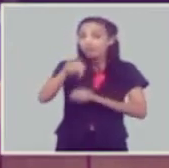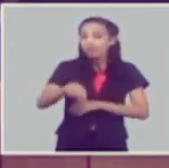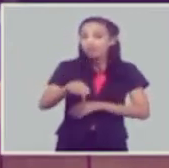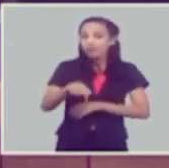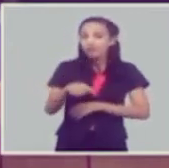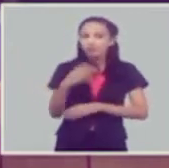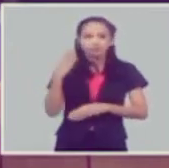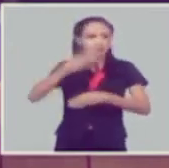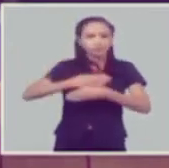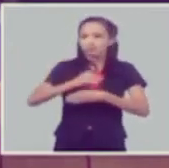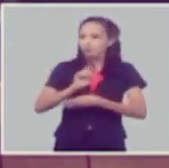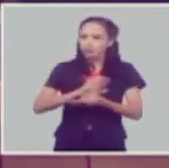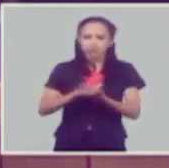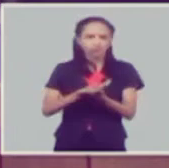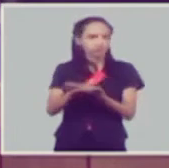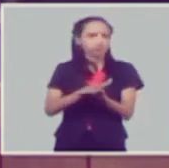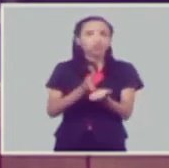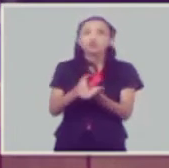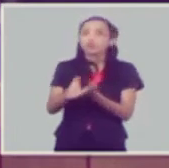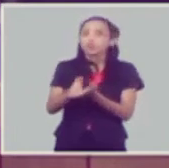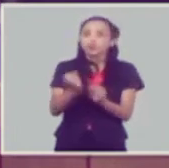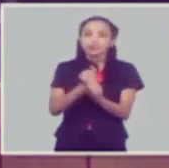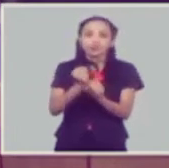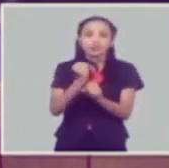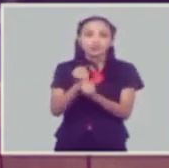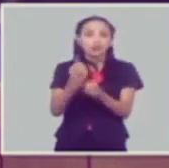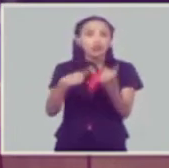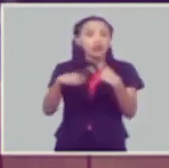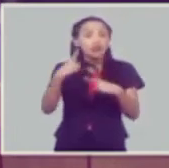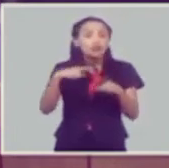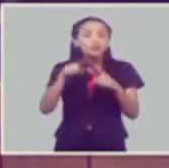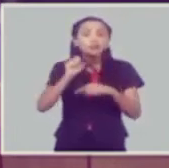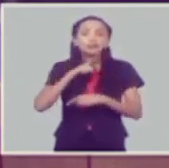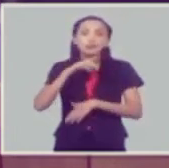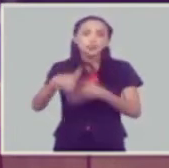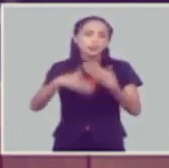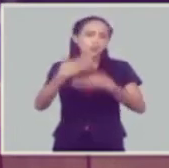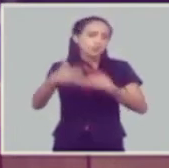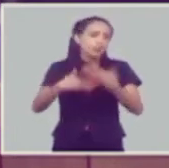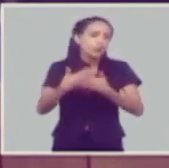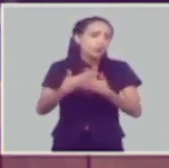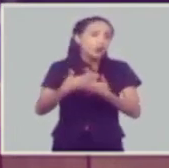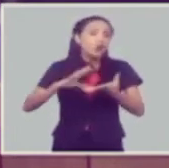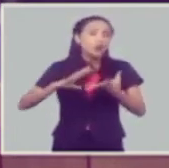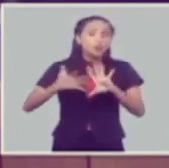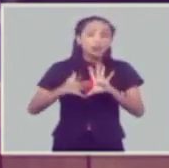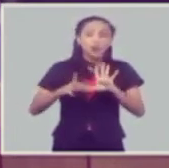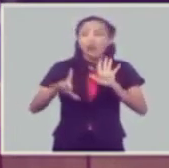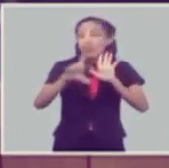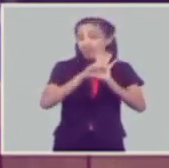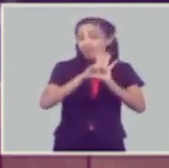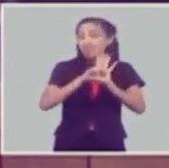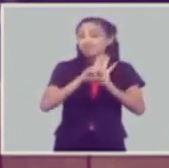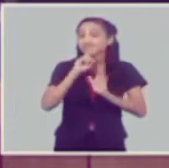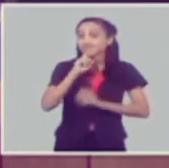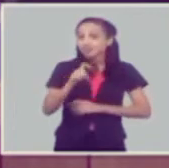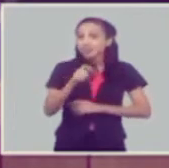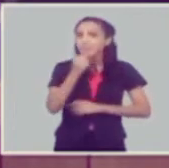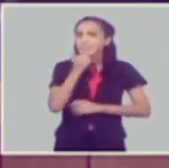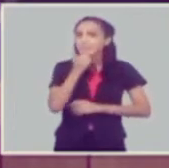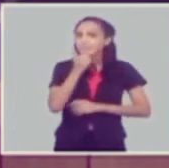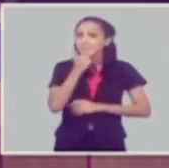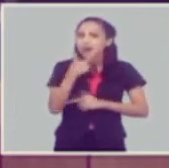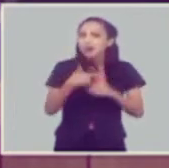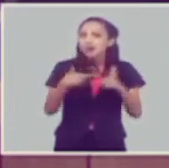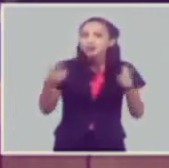se ha interrumpido. En algunos casos, producto de la complejidad de las normas, se han tenido que ampliar las consultas y